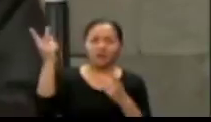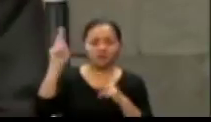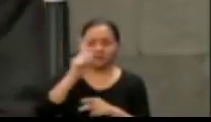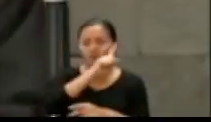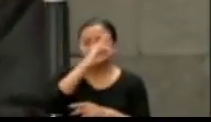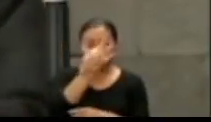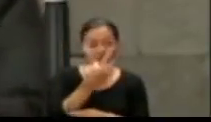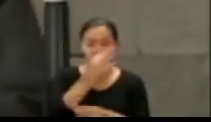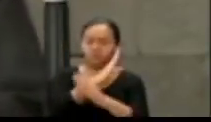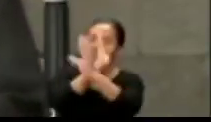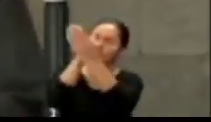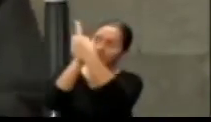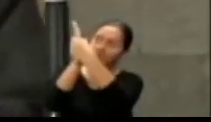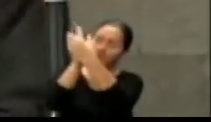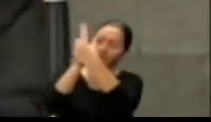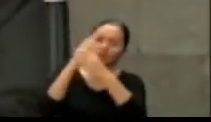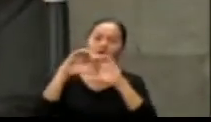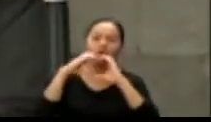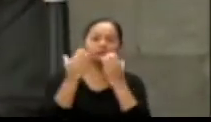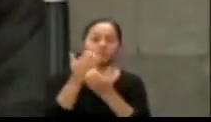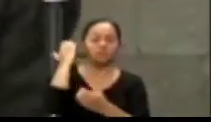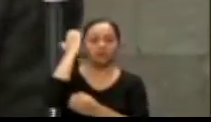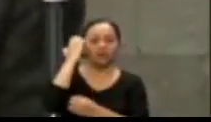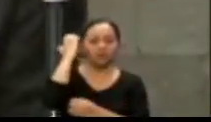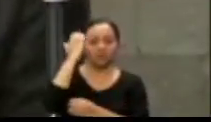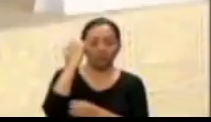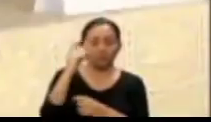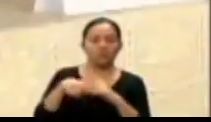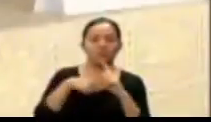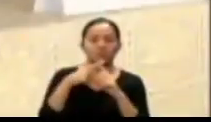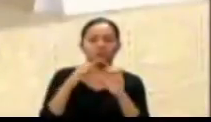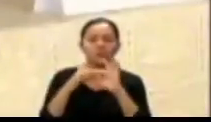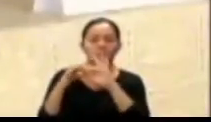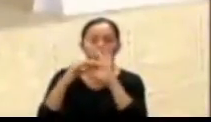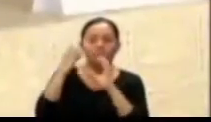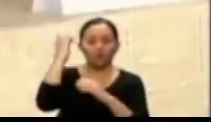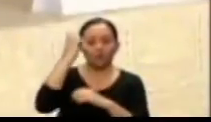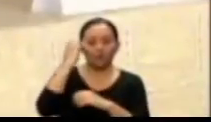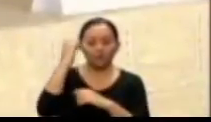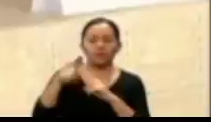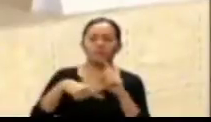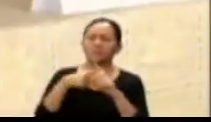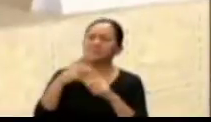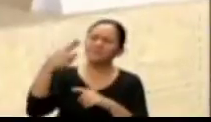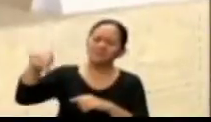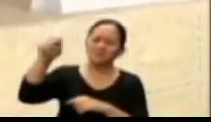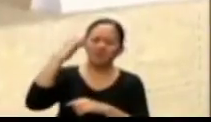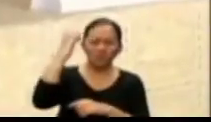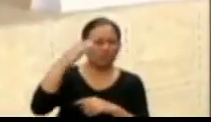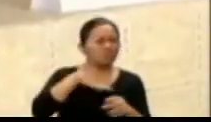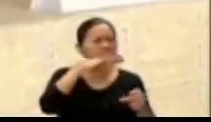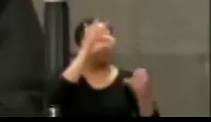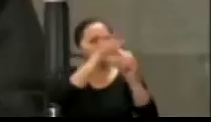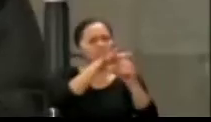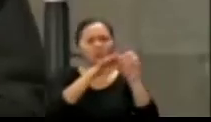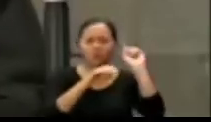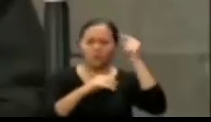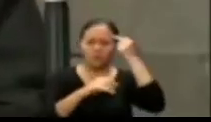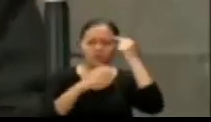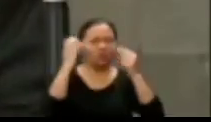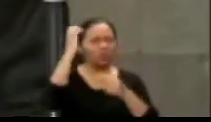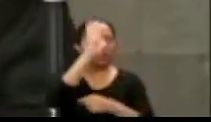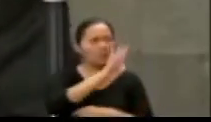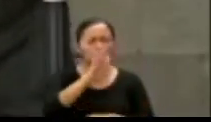Central Europeo y la Comisión Europea, un gobierno no elegido por el pueblo europeo. Ninguno de nosotros como ciudadano ha votado por un gobierno